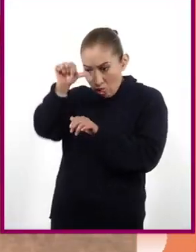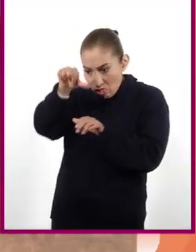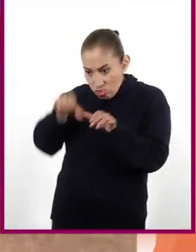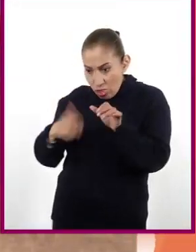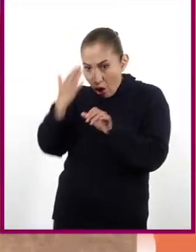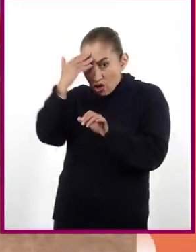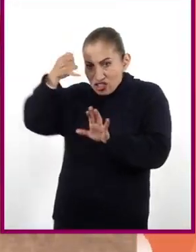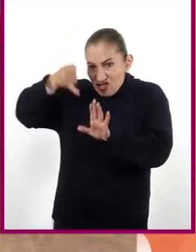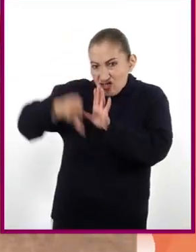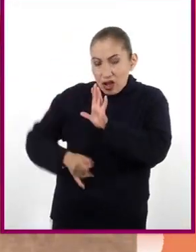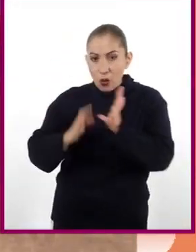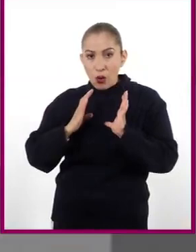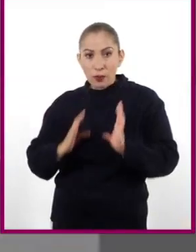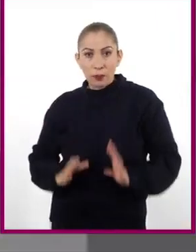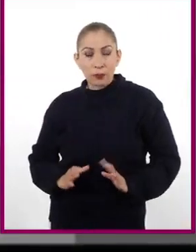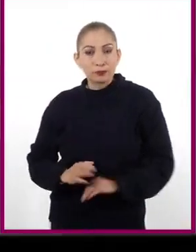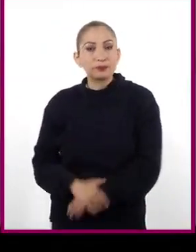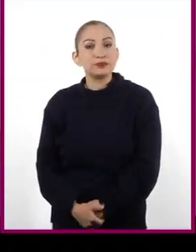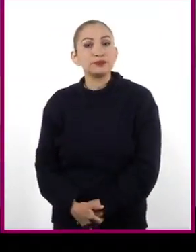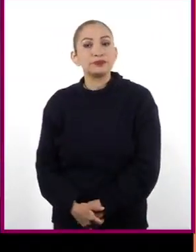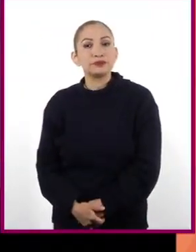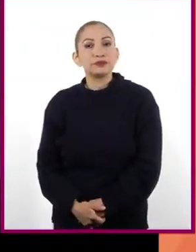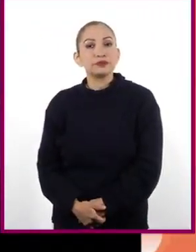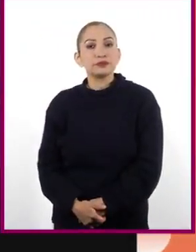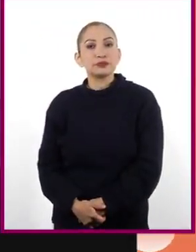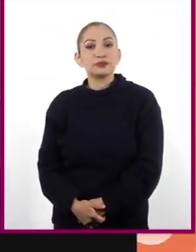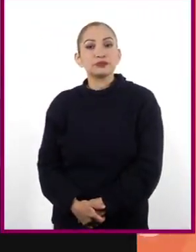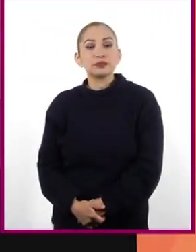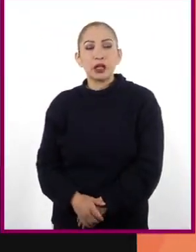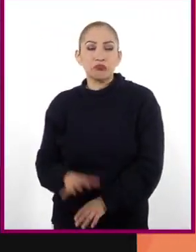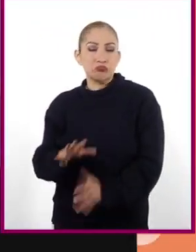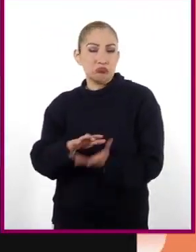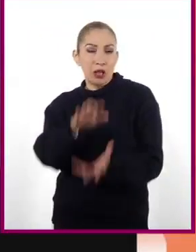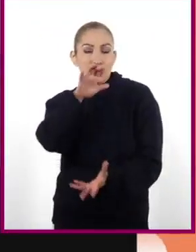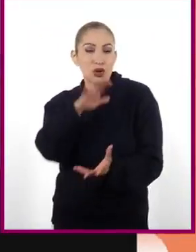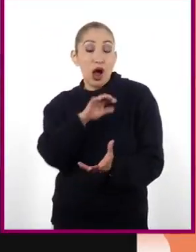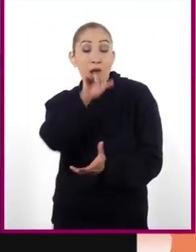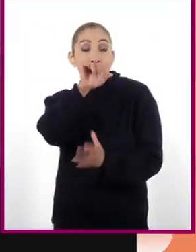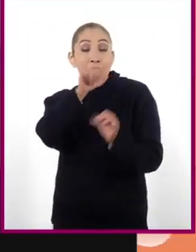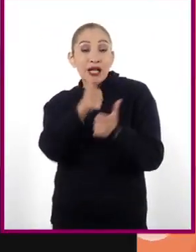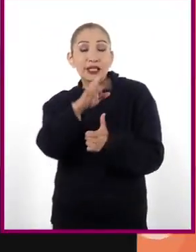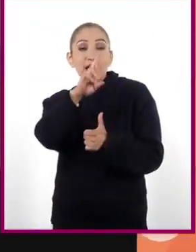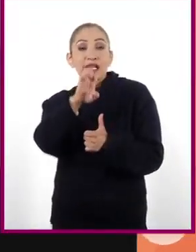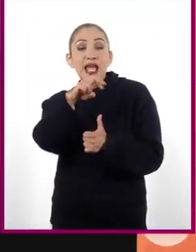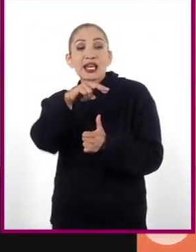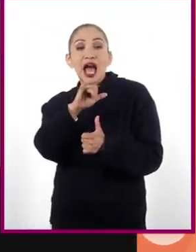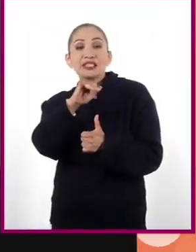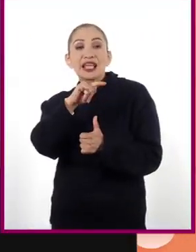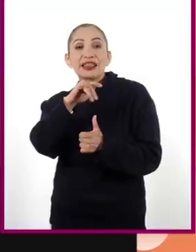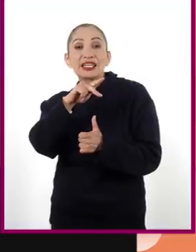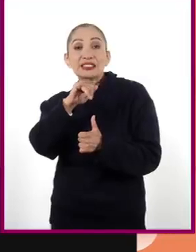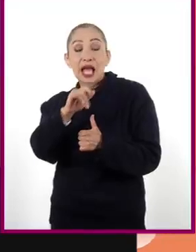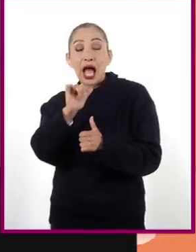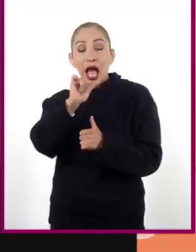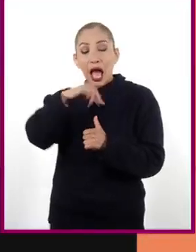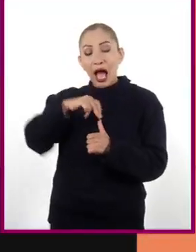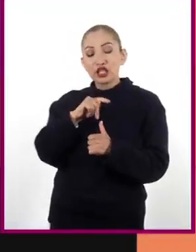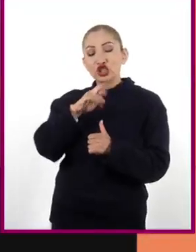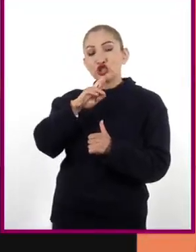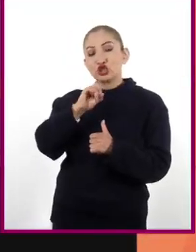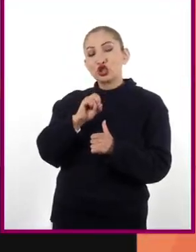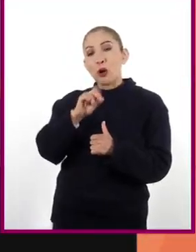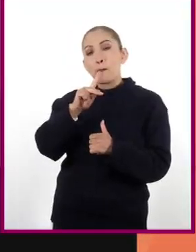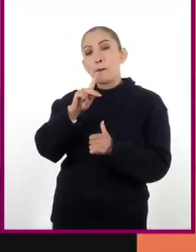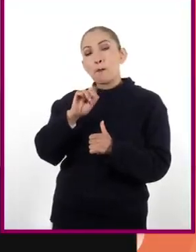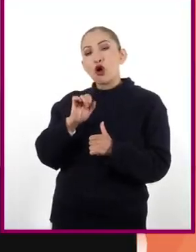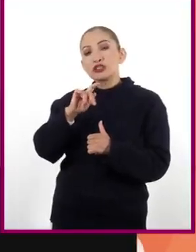conocer mejor el cuerpo humano. En general, el arte renacentista, marcado por el antropocentrismo,